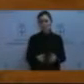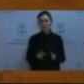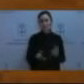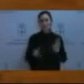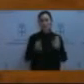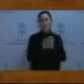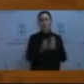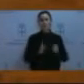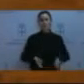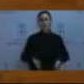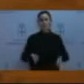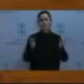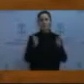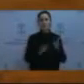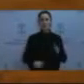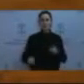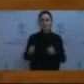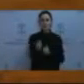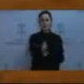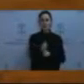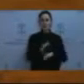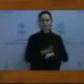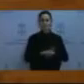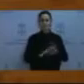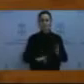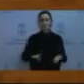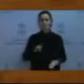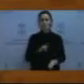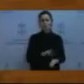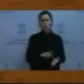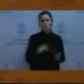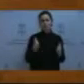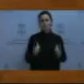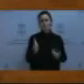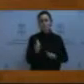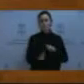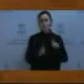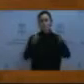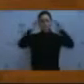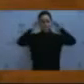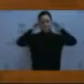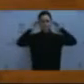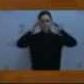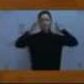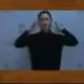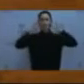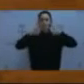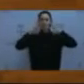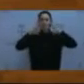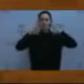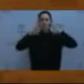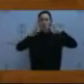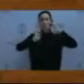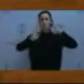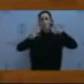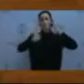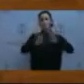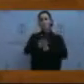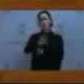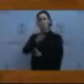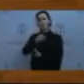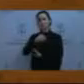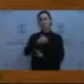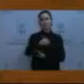le otorgaría preferencia a la hora de llevar a cabo formación y asesoramiento o optar en